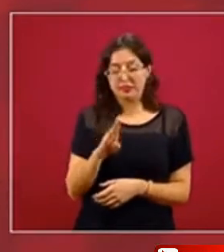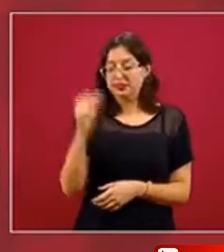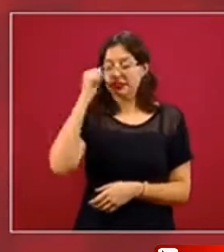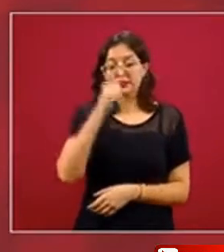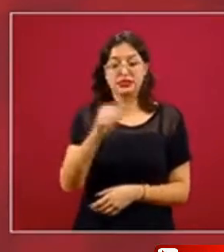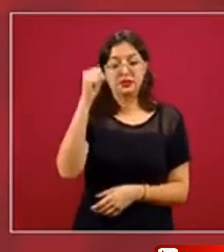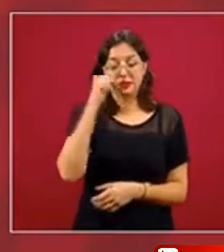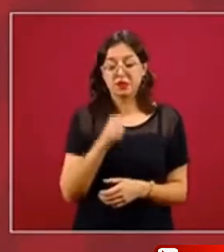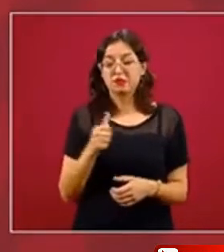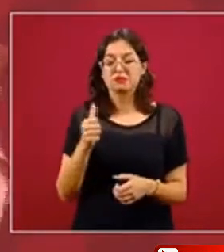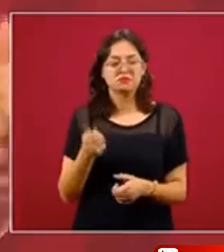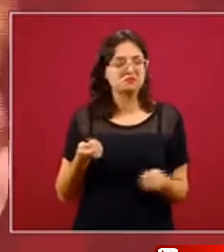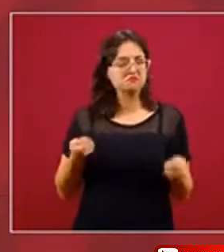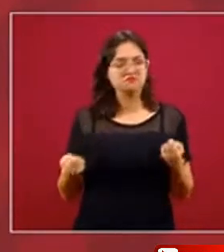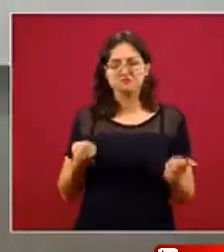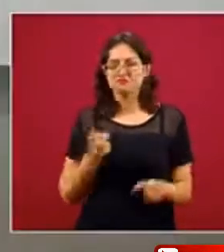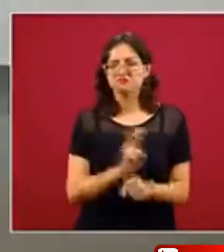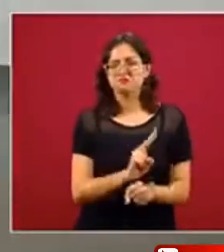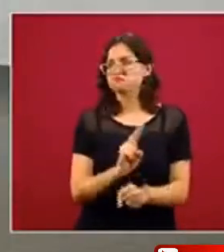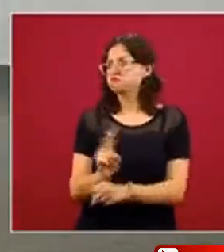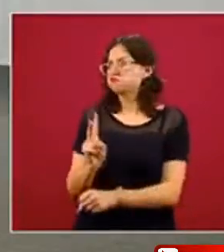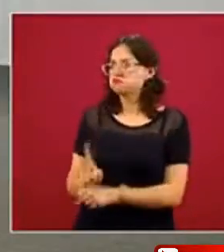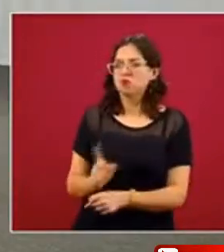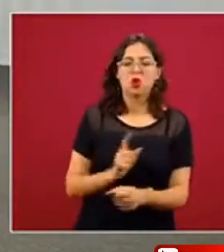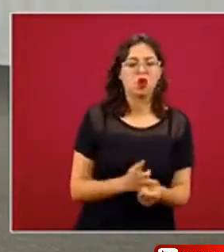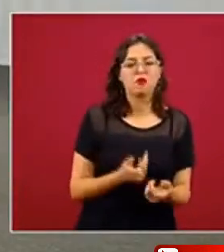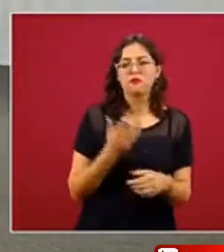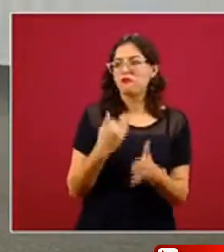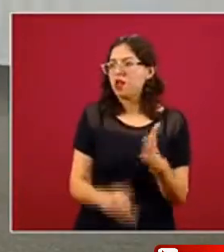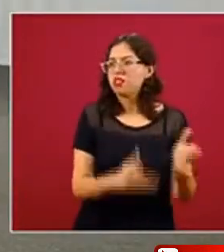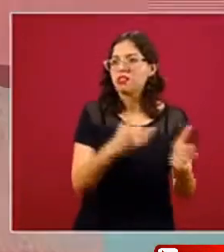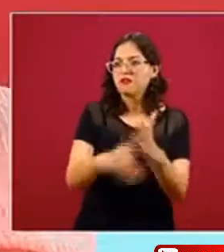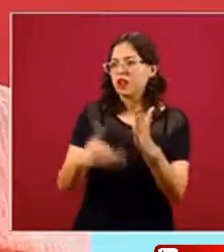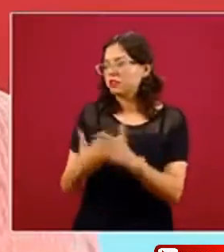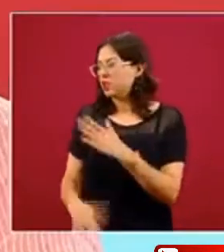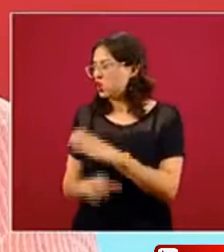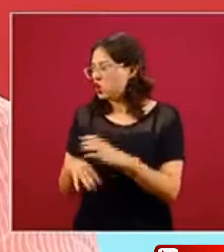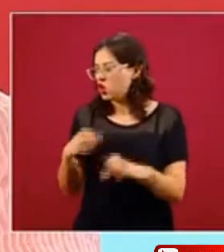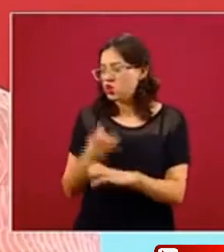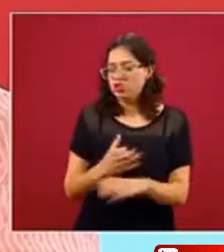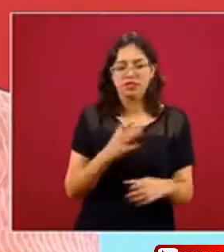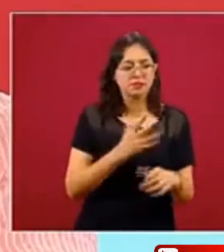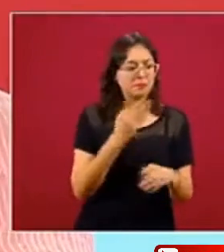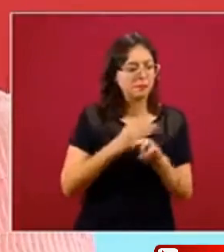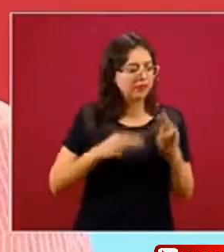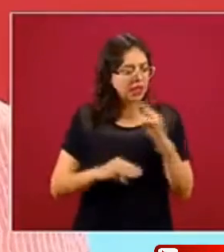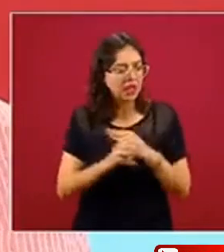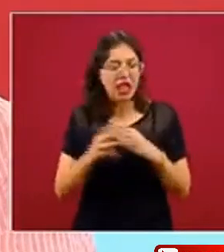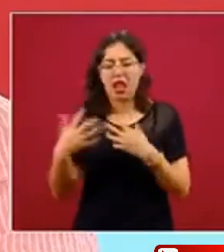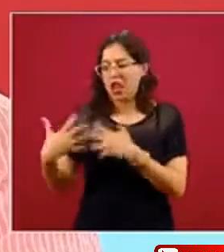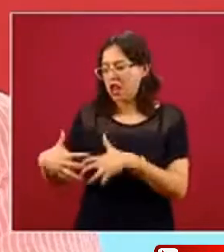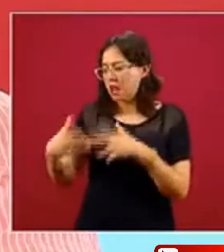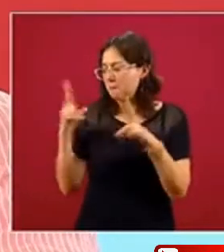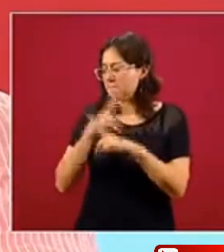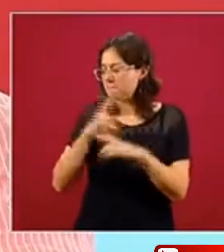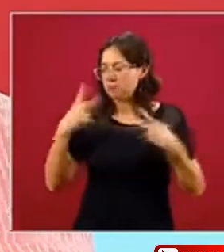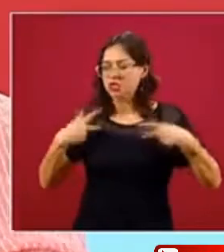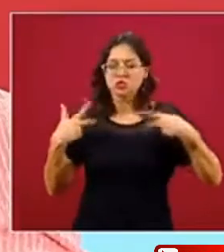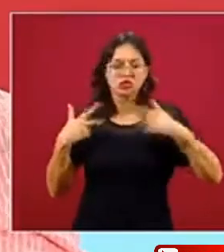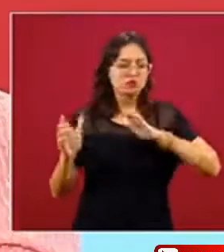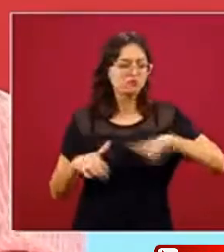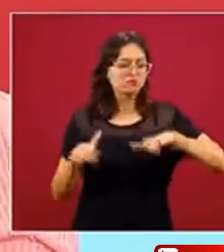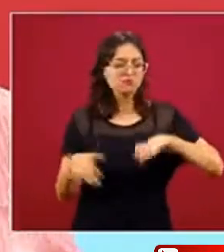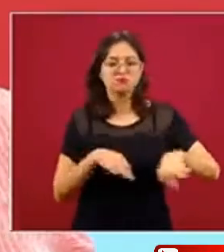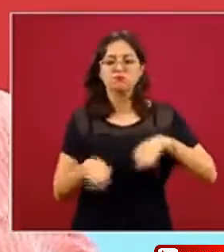momento al pendiente de adquirir los equipos de protección personal, los ventiladores, de reclutar el personal